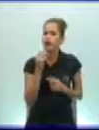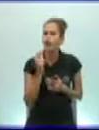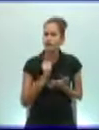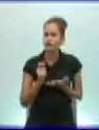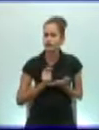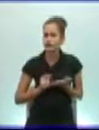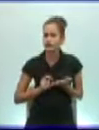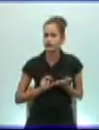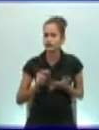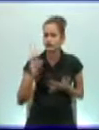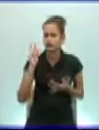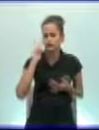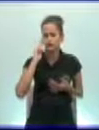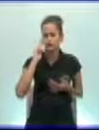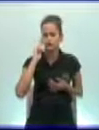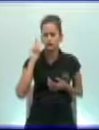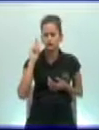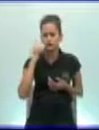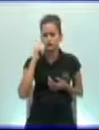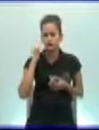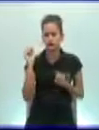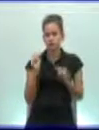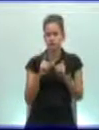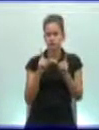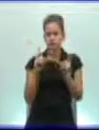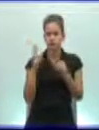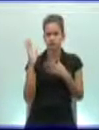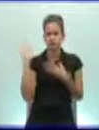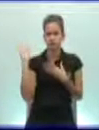del recuerda que aparece en la imagen. Adelante.